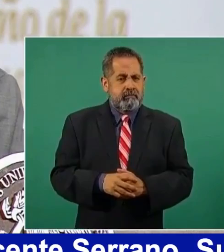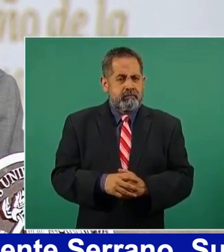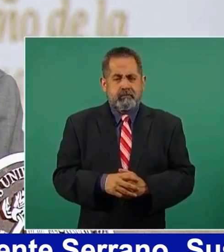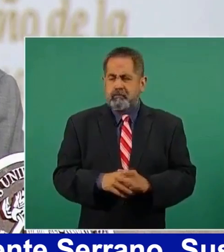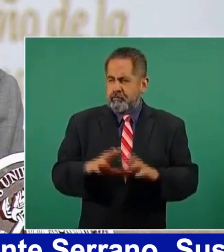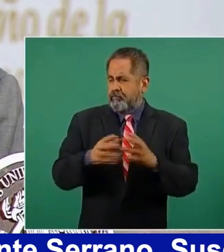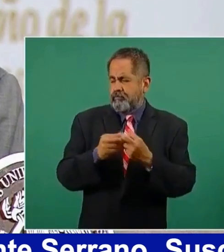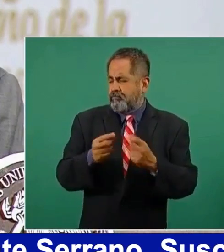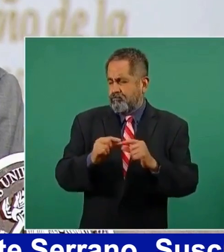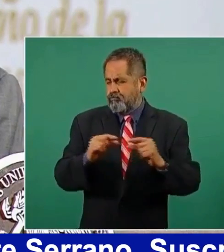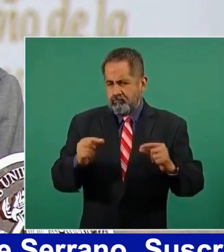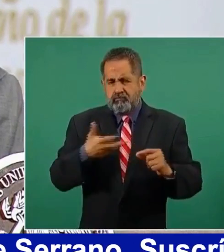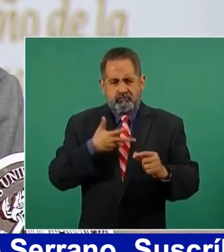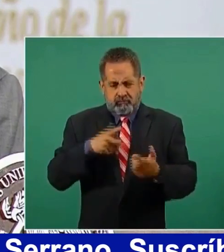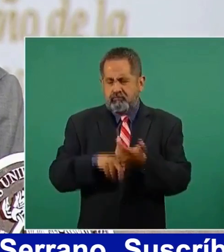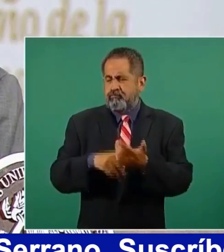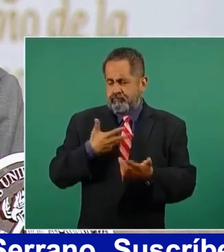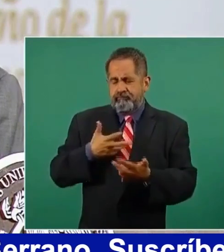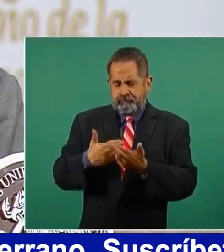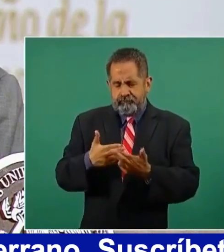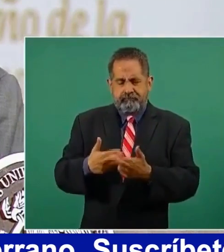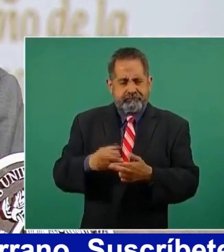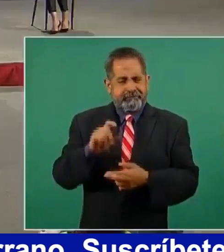las dosis porque